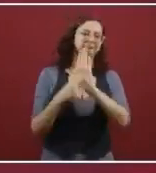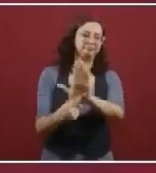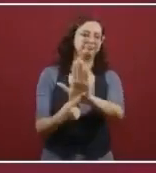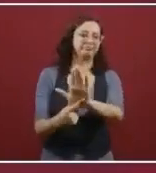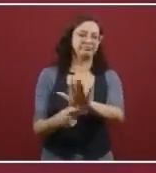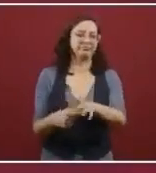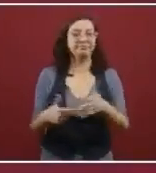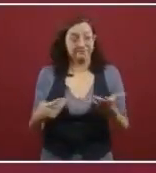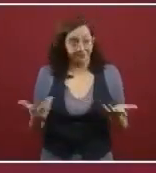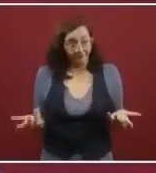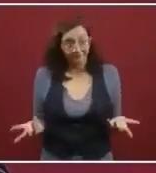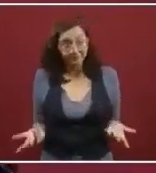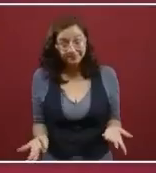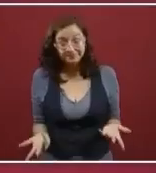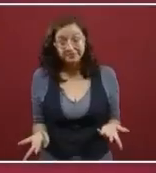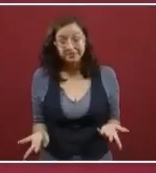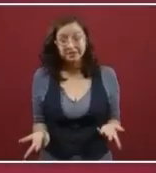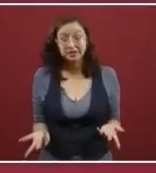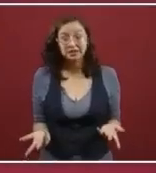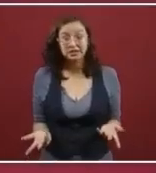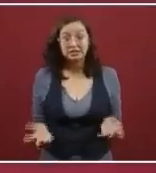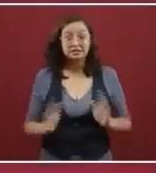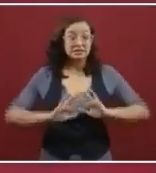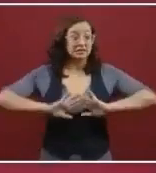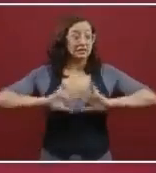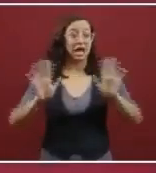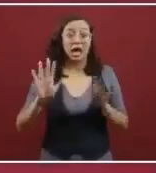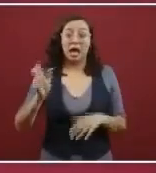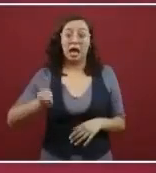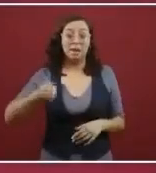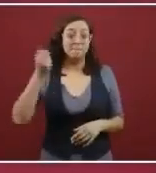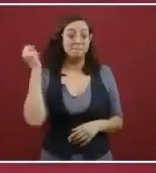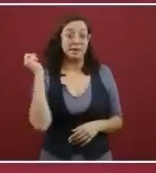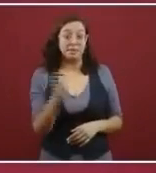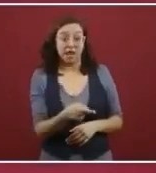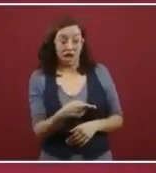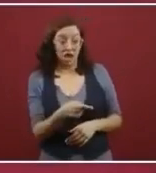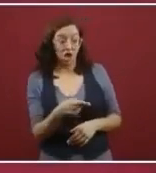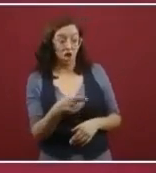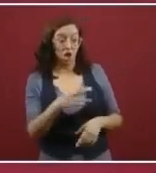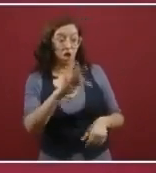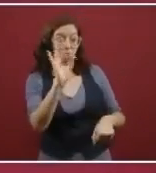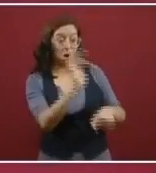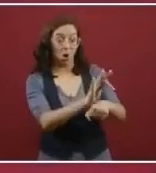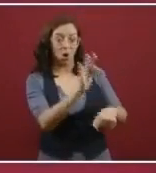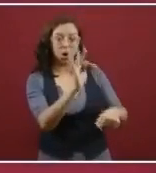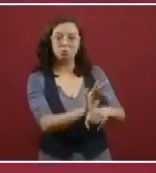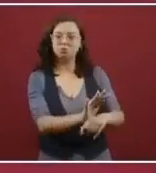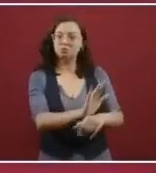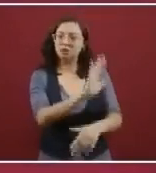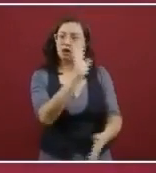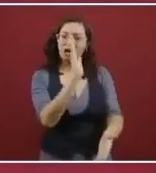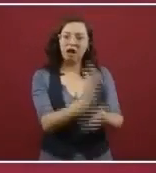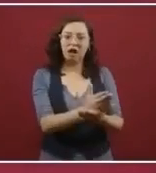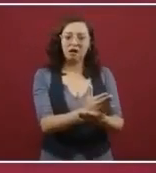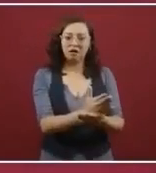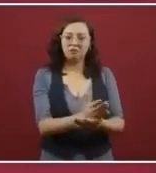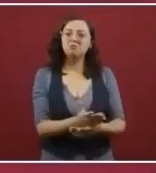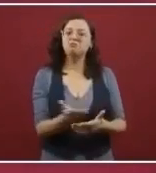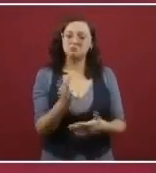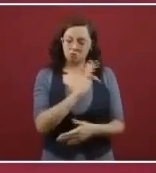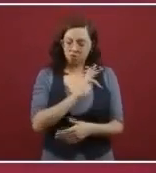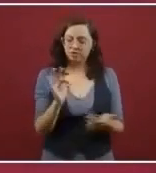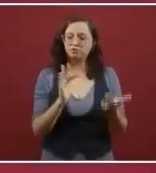Entonces, como ya no hay esos privilegios, vamos a poder salir adelante. Además,